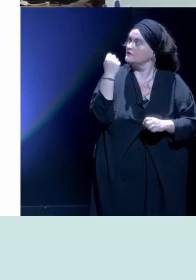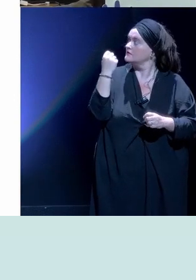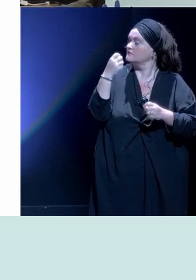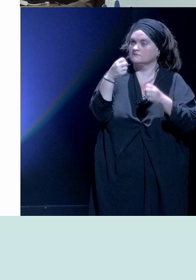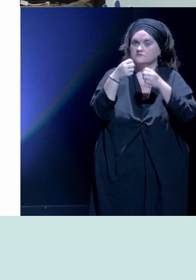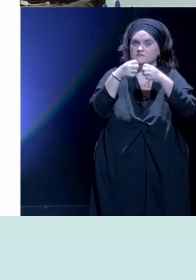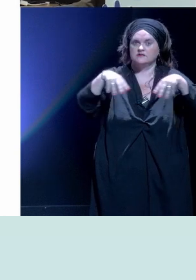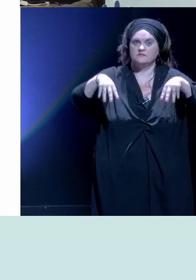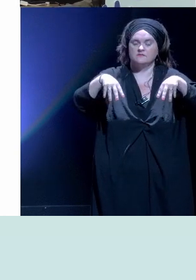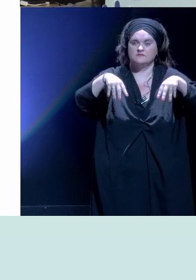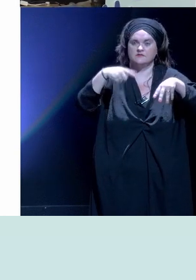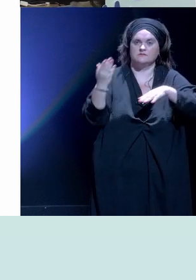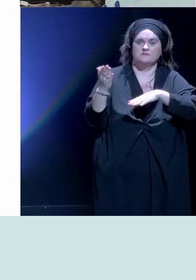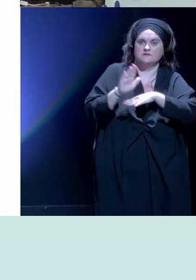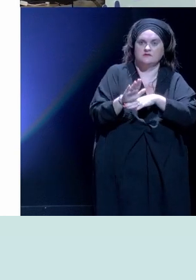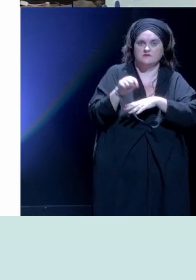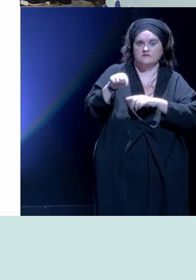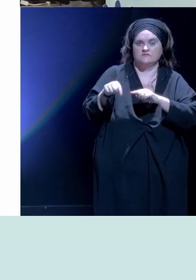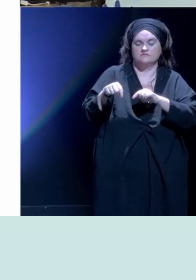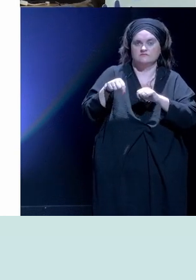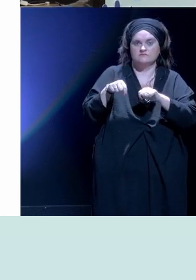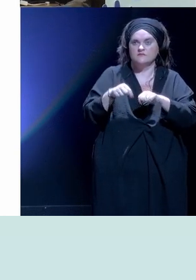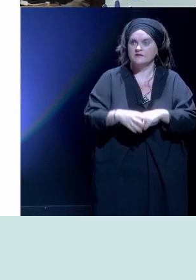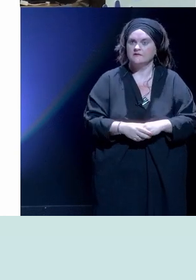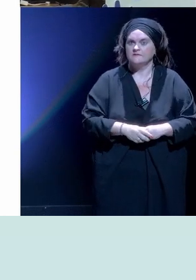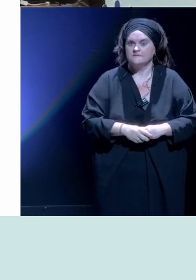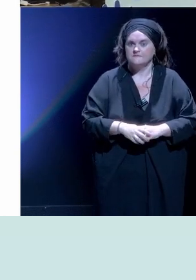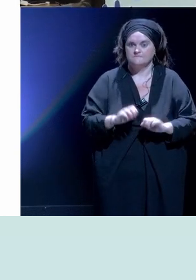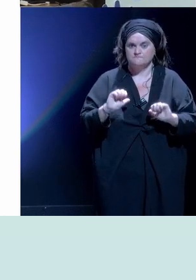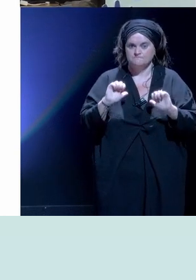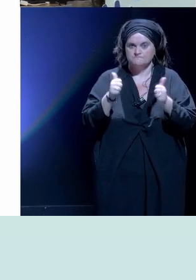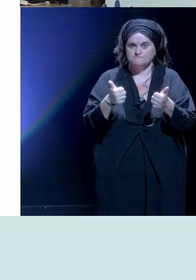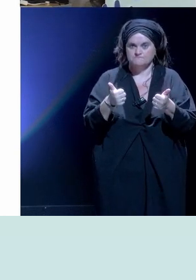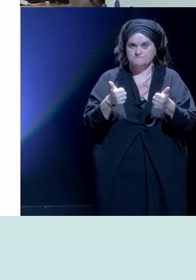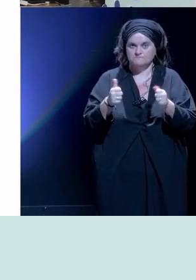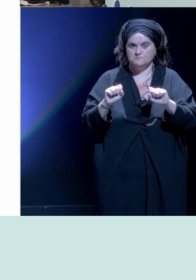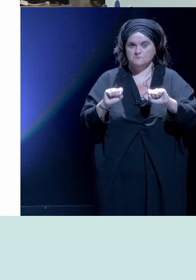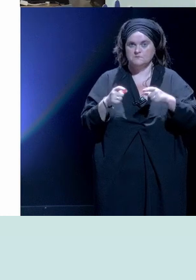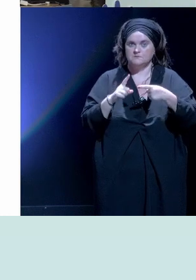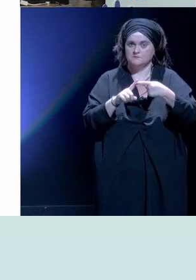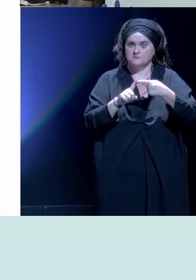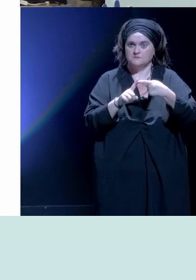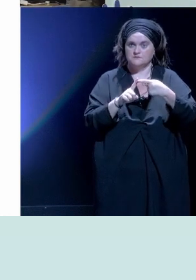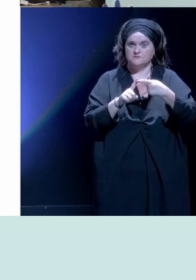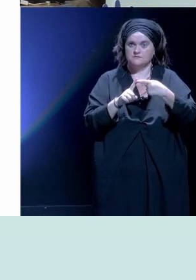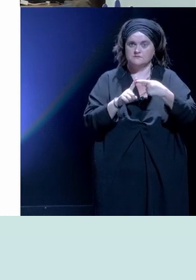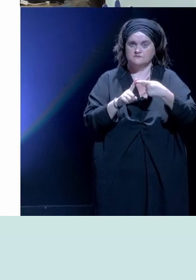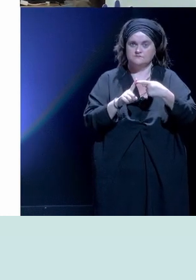esta presentación. En mi intervención hablaré en primer lugar sobre los